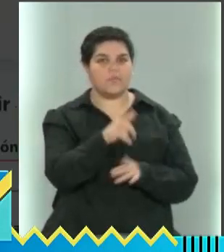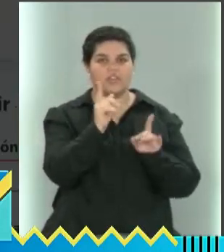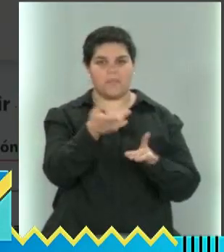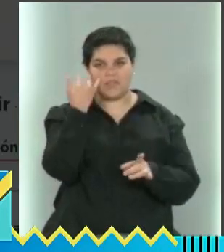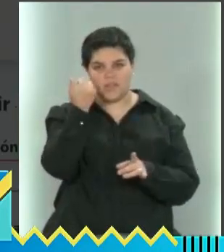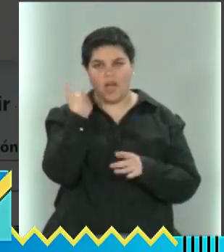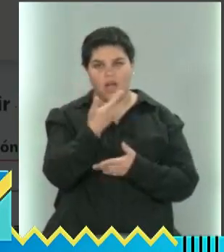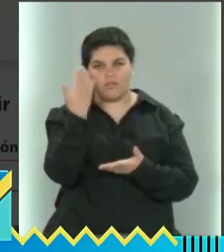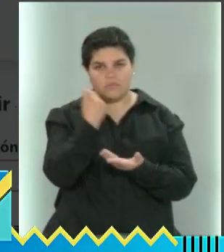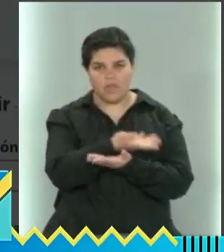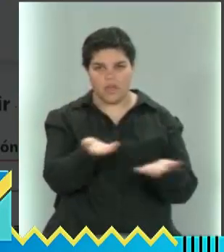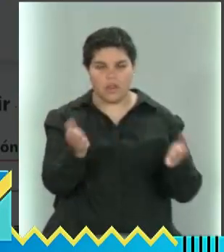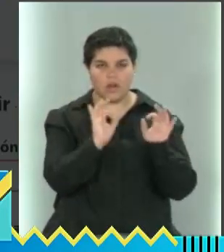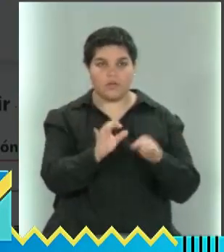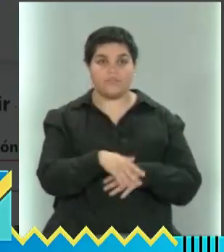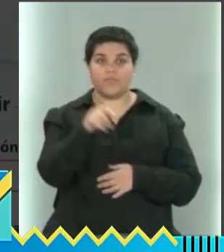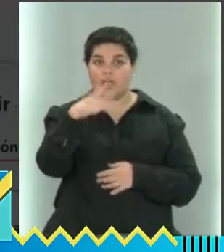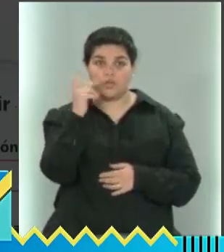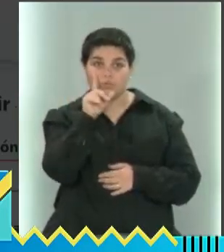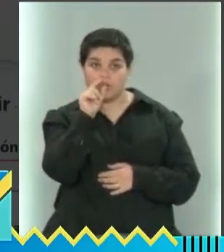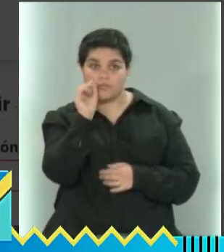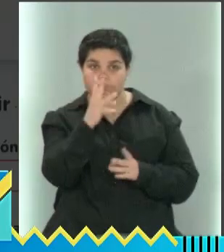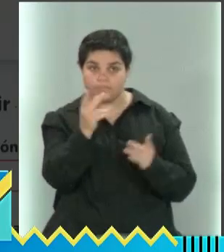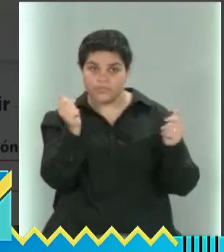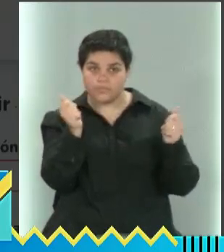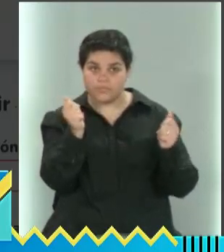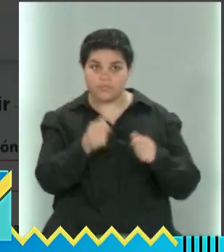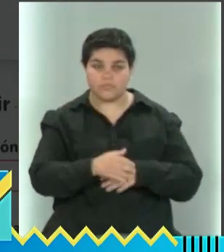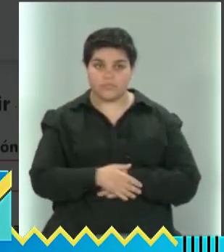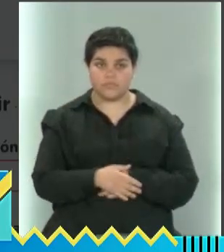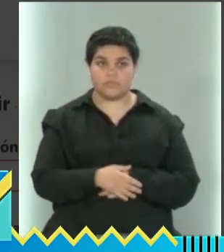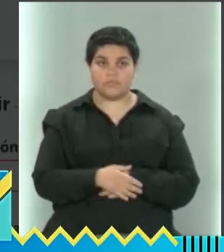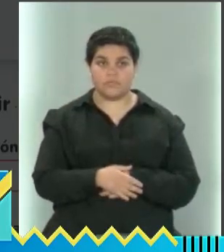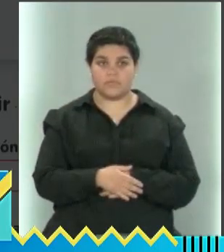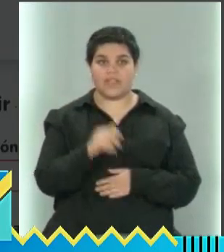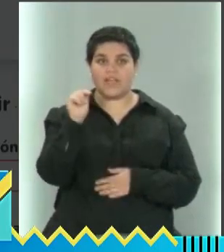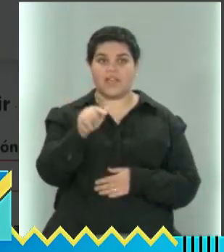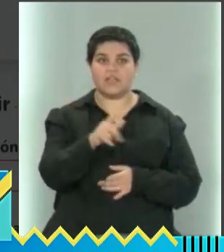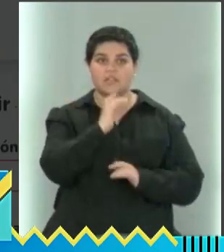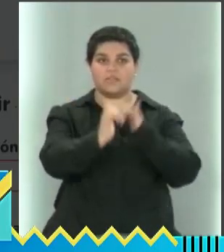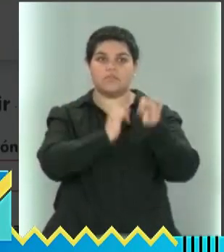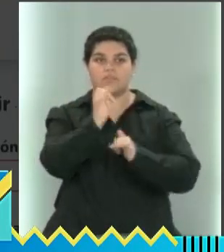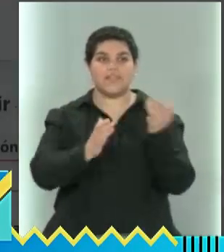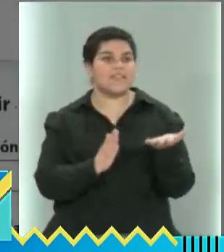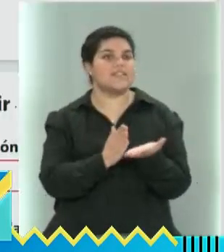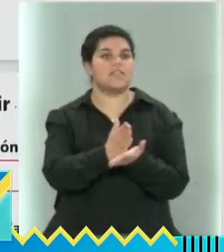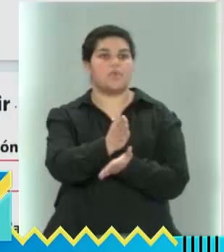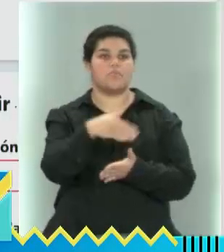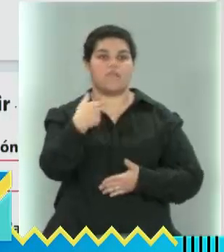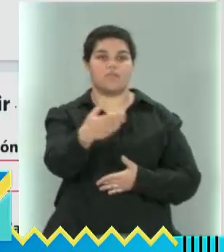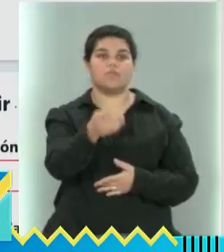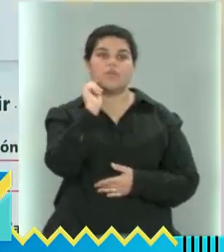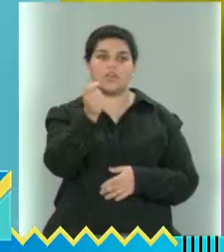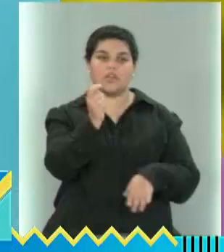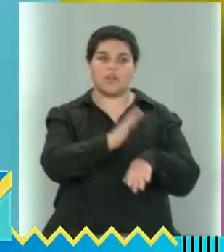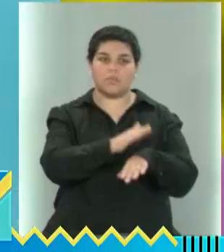generales. Se terminó de escribir el tuit de Jorge Fuentes que tiene que ver con, lo decíamos, ¿sí? Que siempre el futuro va a estar en